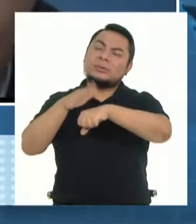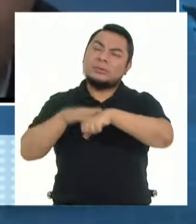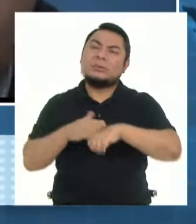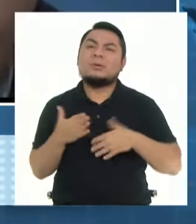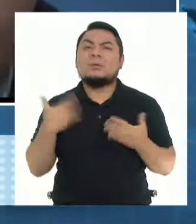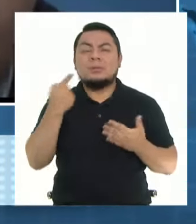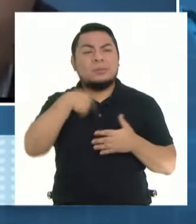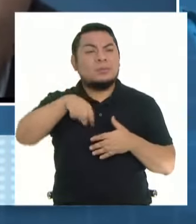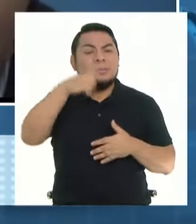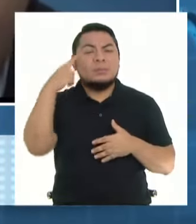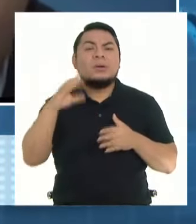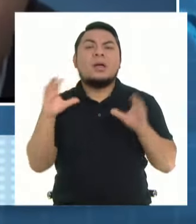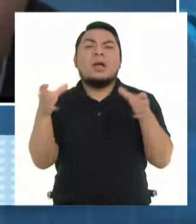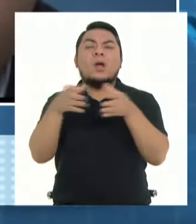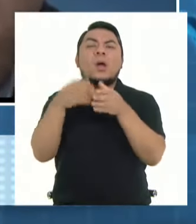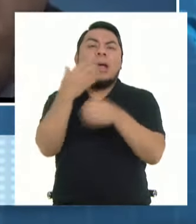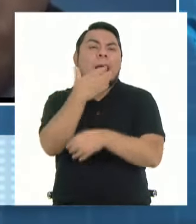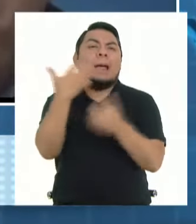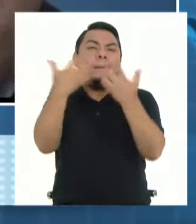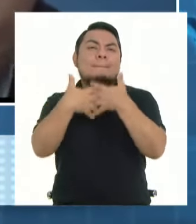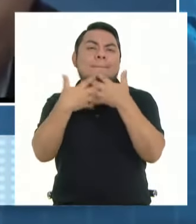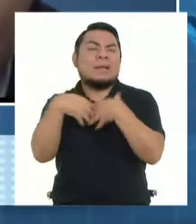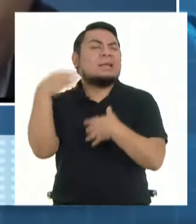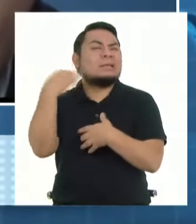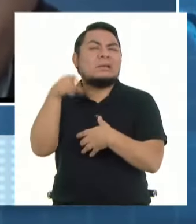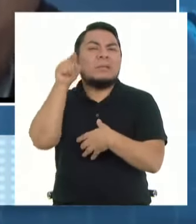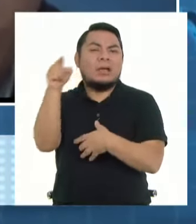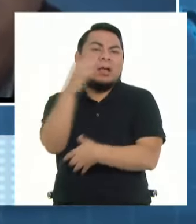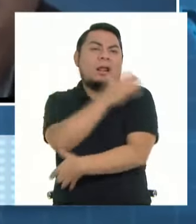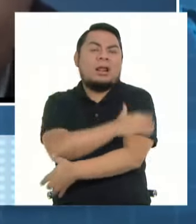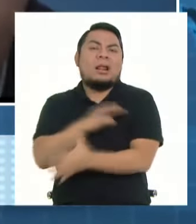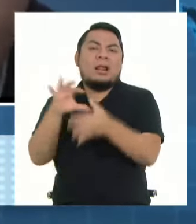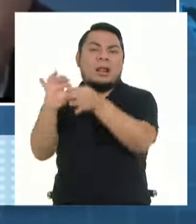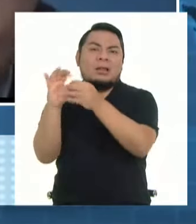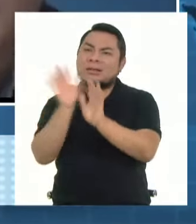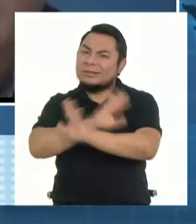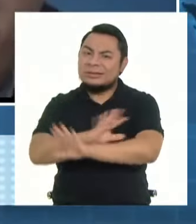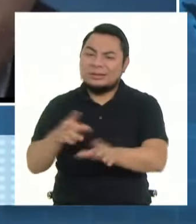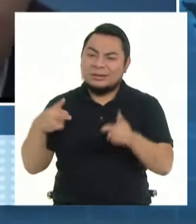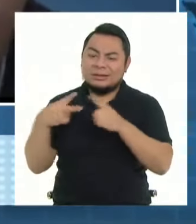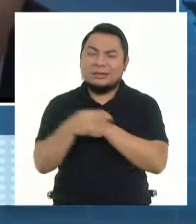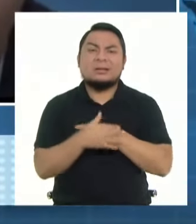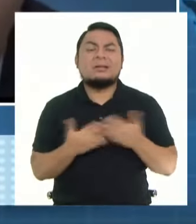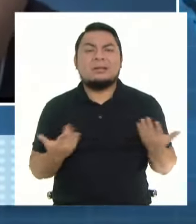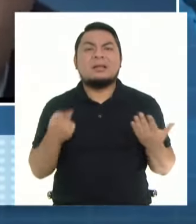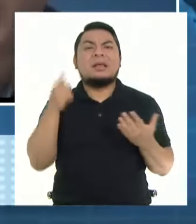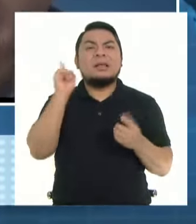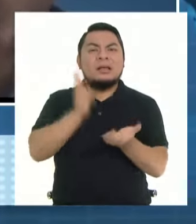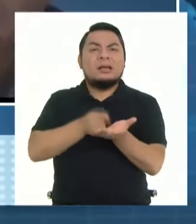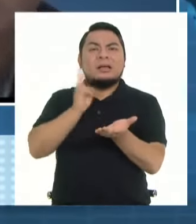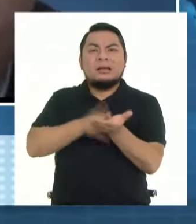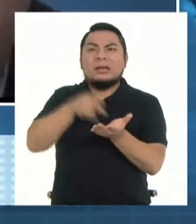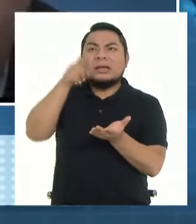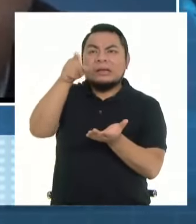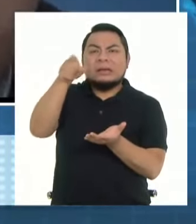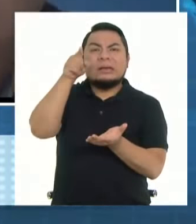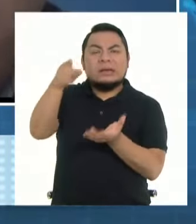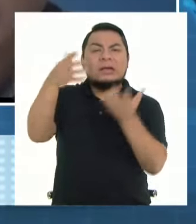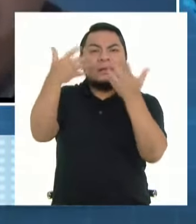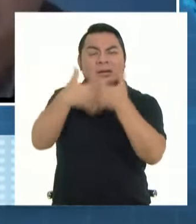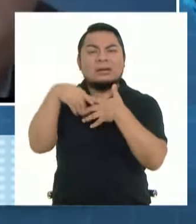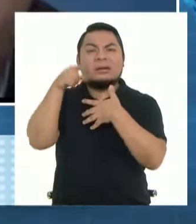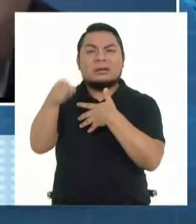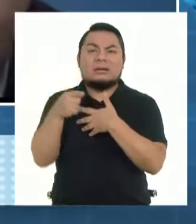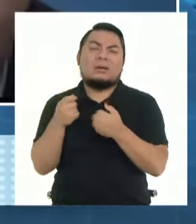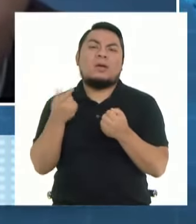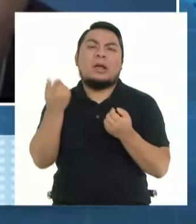ponerle fin a los monopolios en el Perú. Ya no se puede pues resistir estos monopolios de leche, de trigo, que se le paga al pequeño productor un sol por